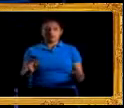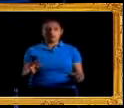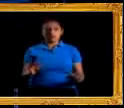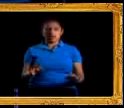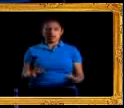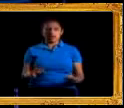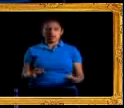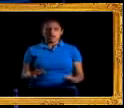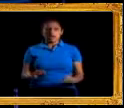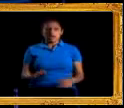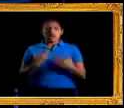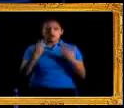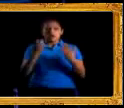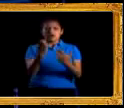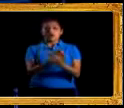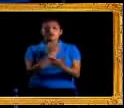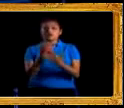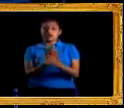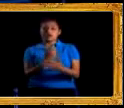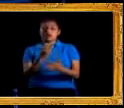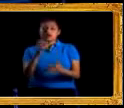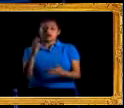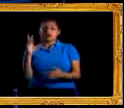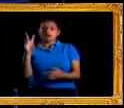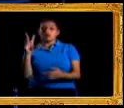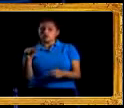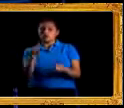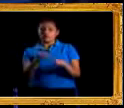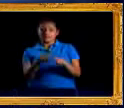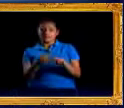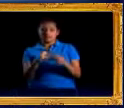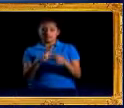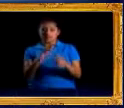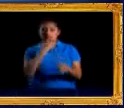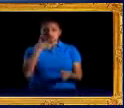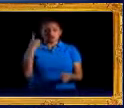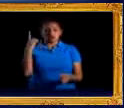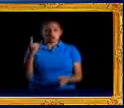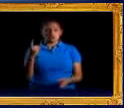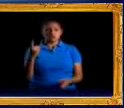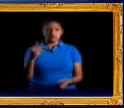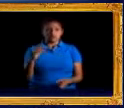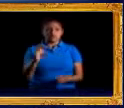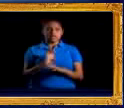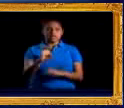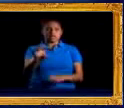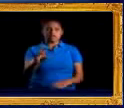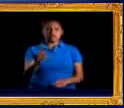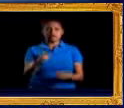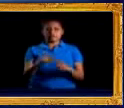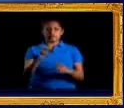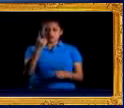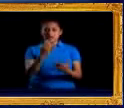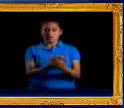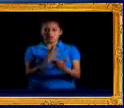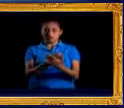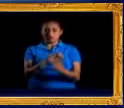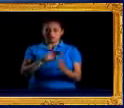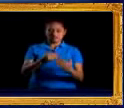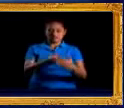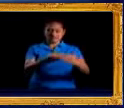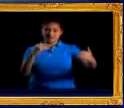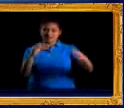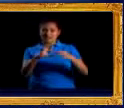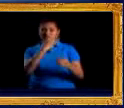una economía independiente de Dios, engañados en una economía separada de Dios, y quería